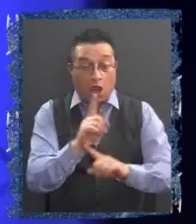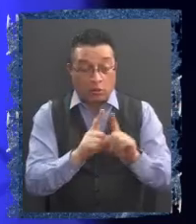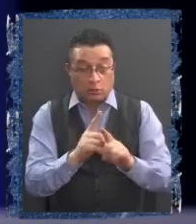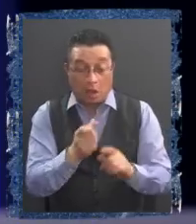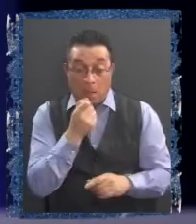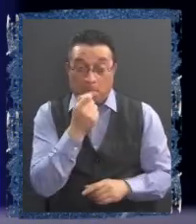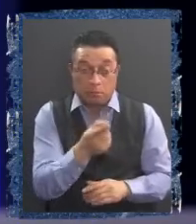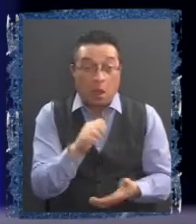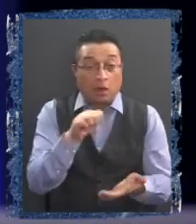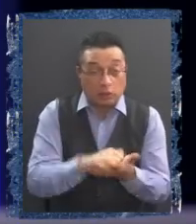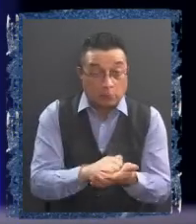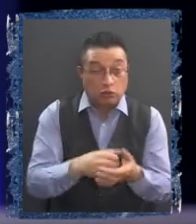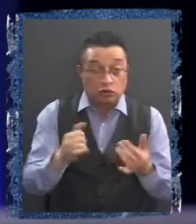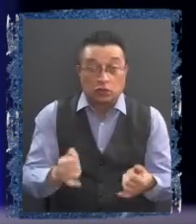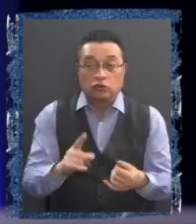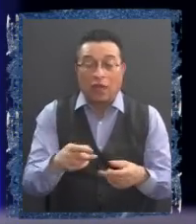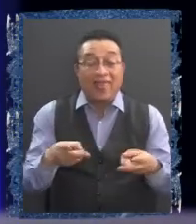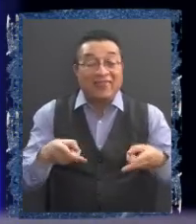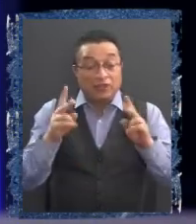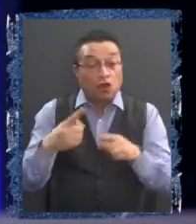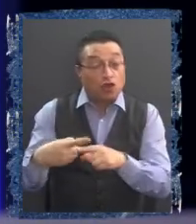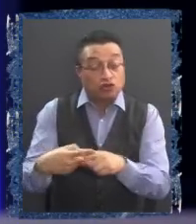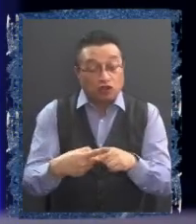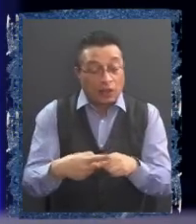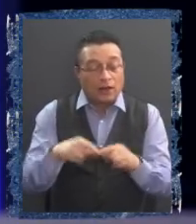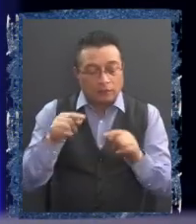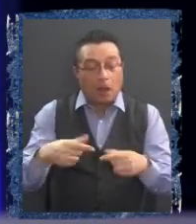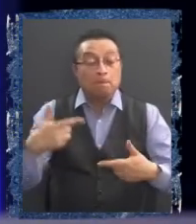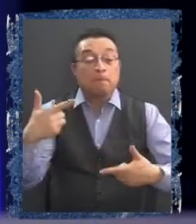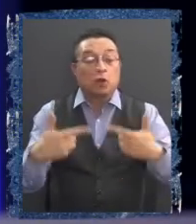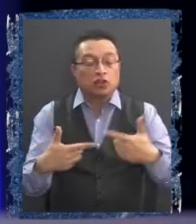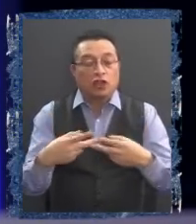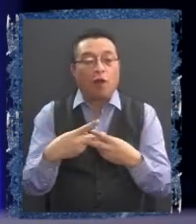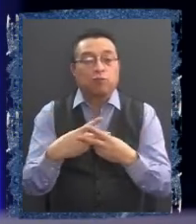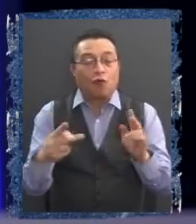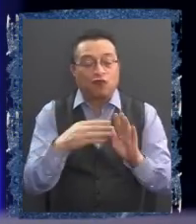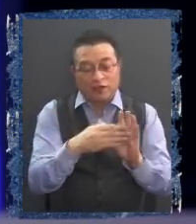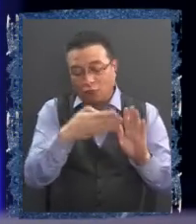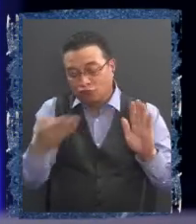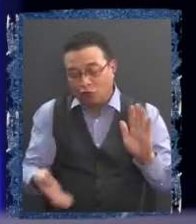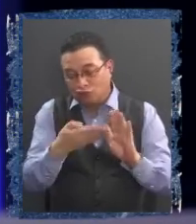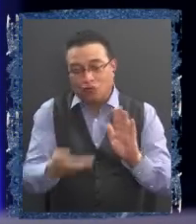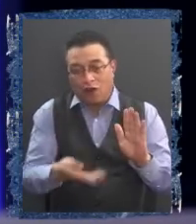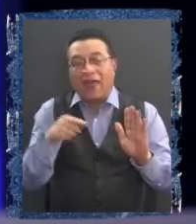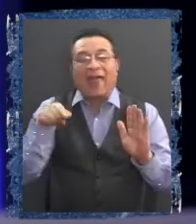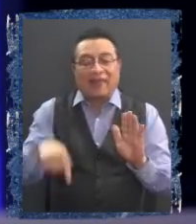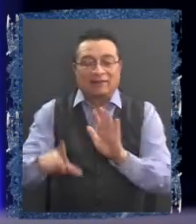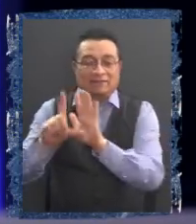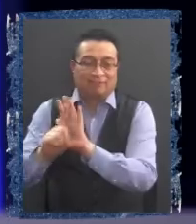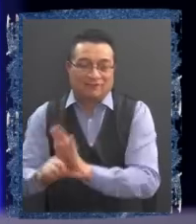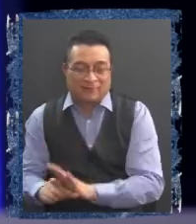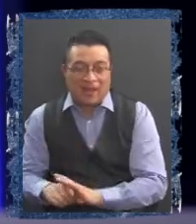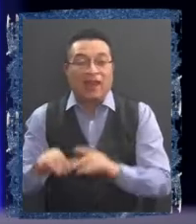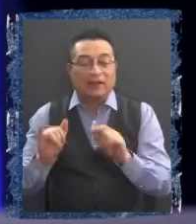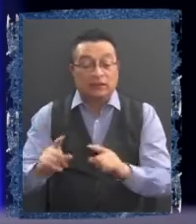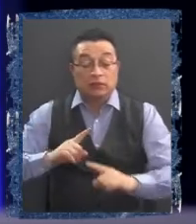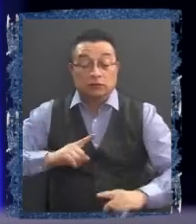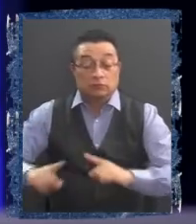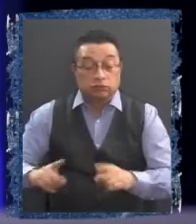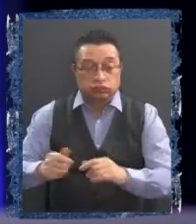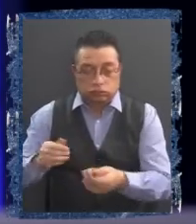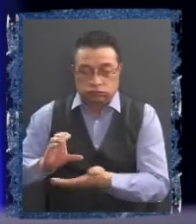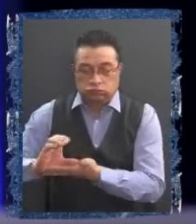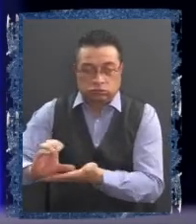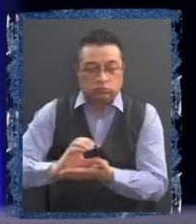tema de la salud judicial? y de los demás derechos sociales pasa por las políticas públicas que se implementen pero, y por el tipo de gestión de los recursos